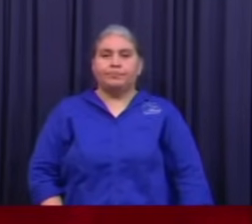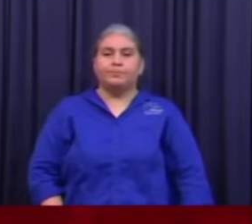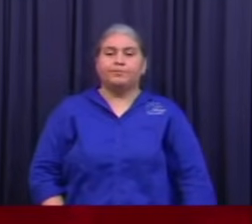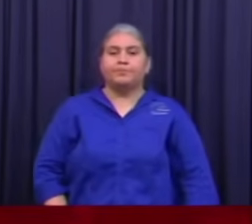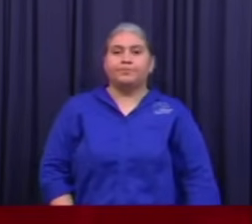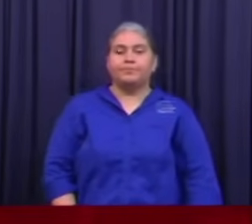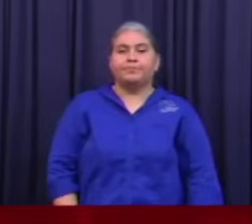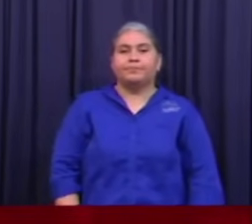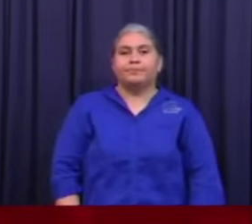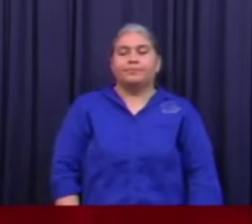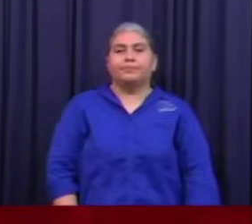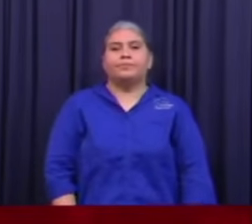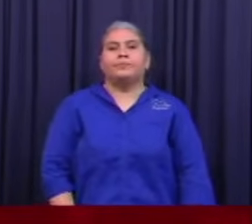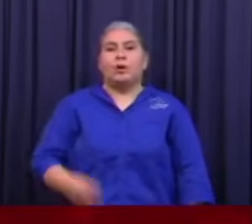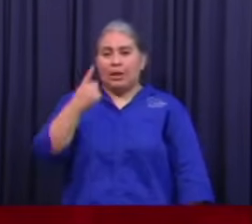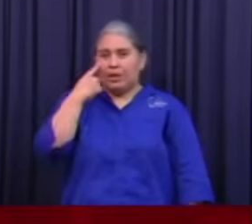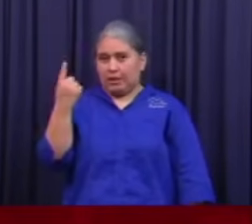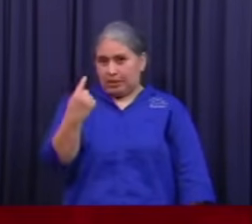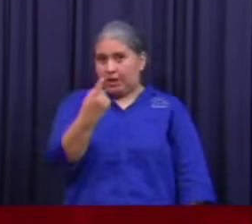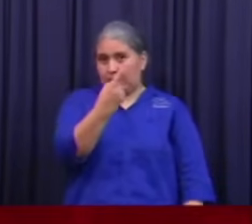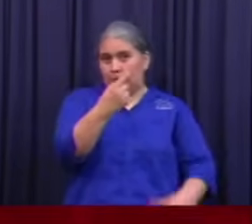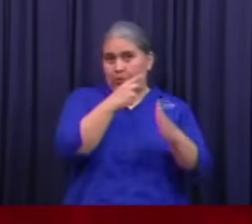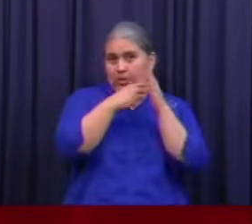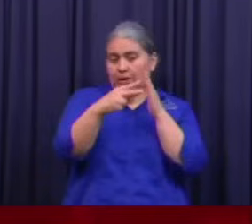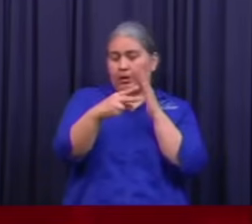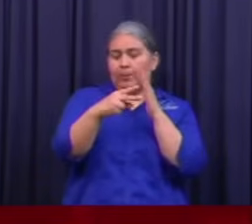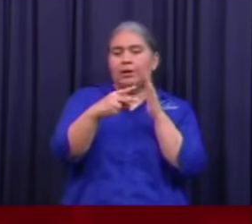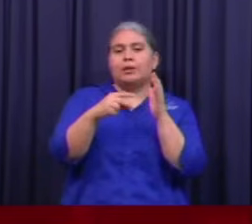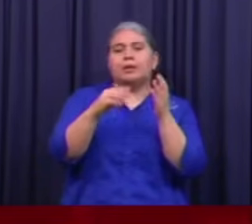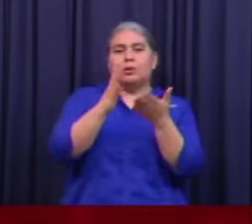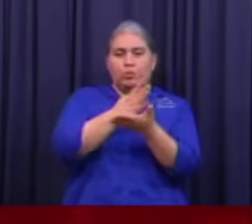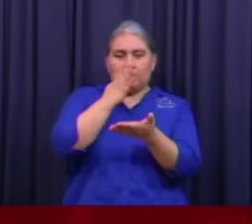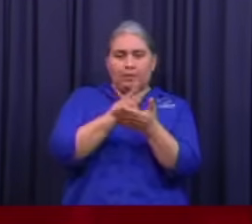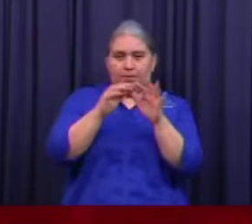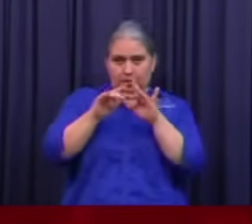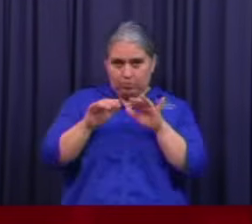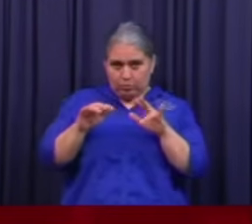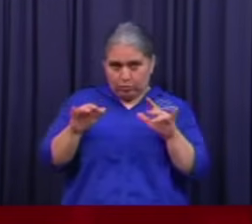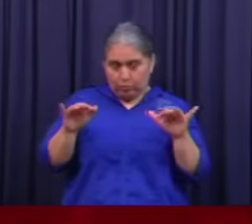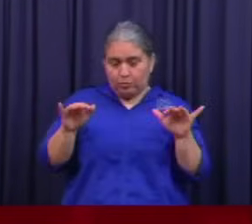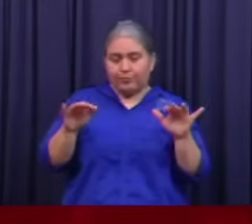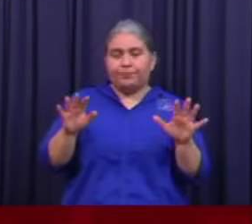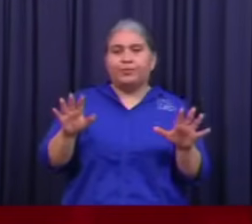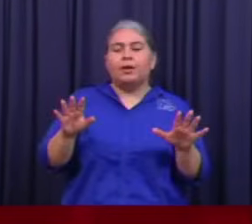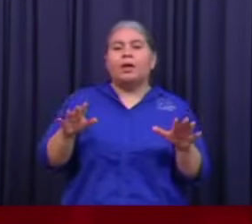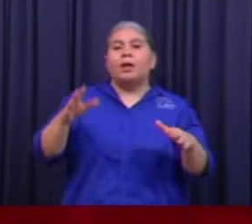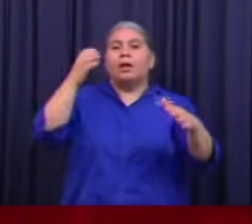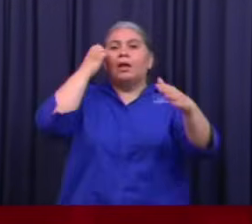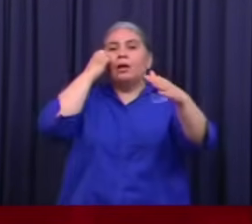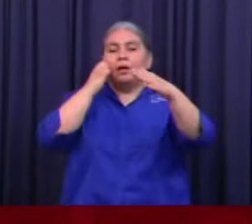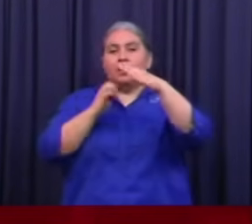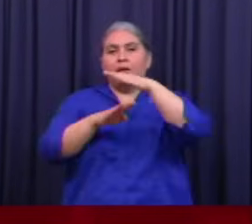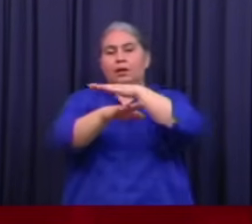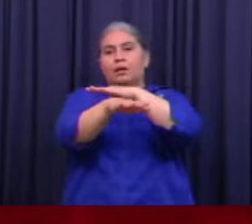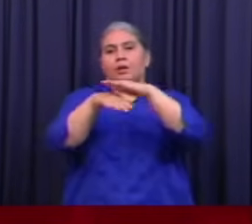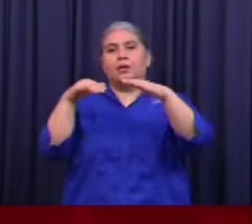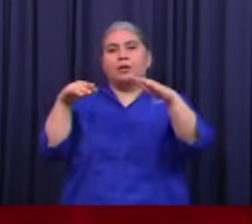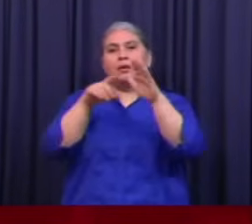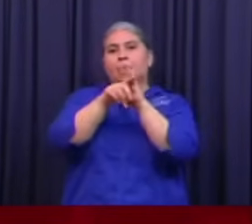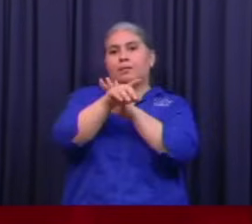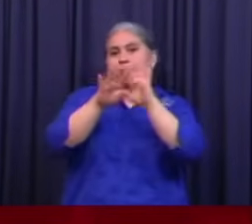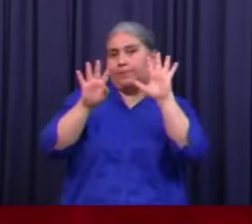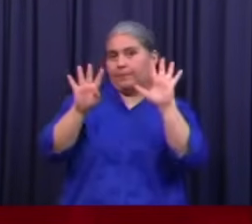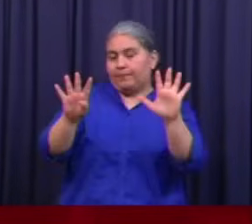Ay Ay Ay qué estoy haciendo Ezequiel capítulo 9 Entonces gritó a mis